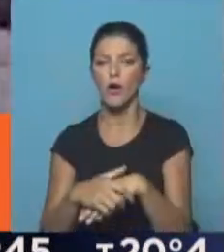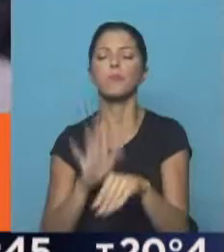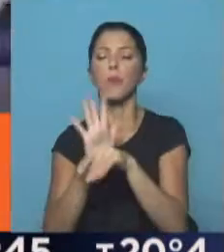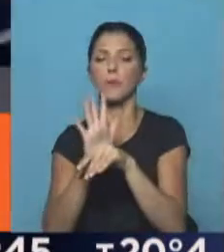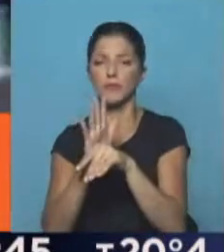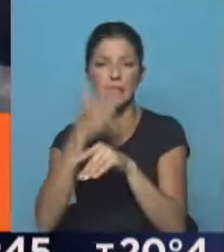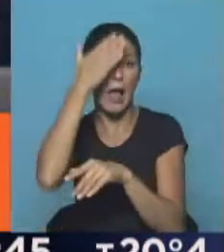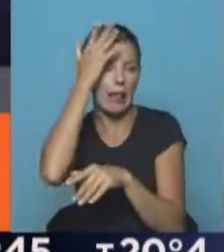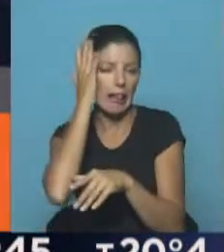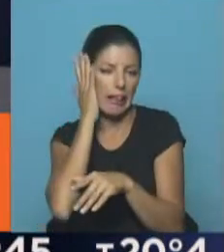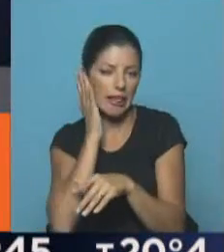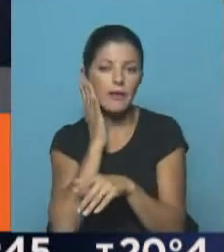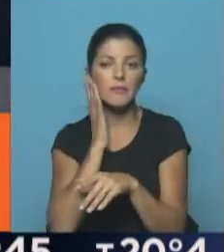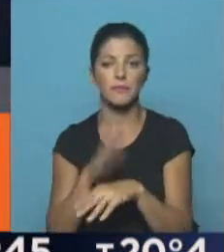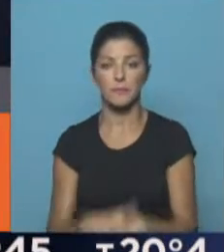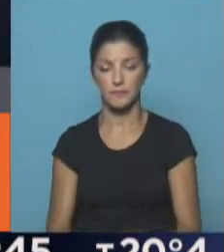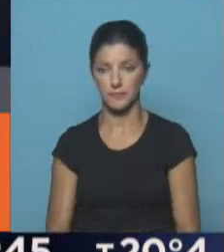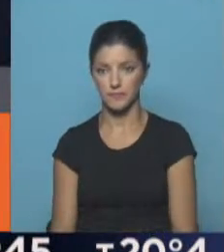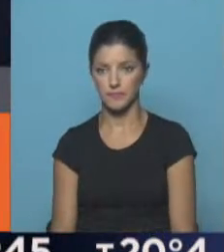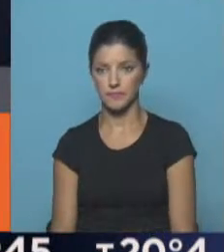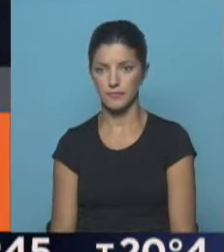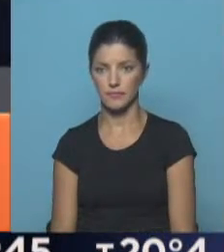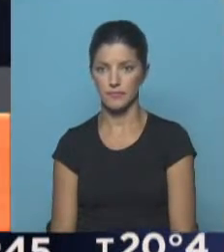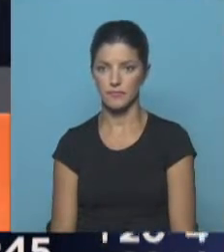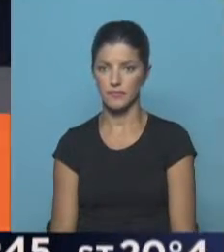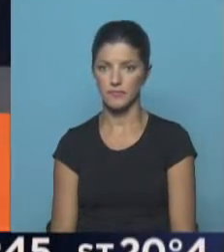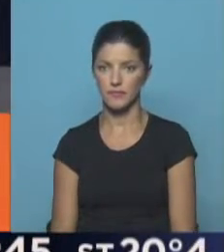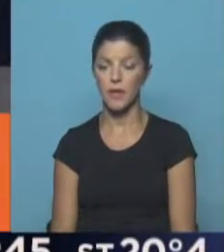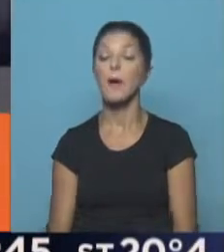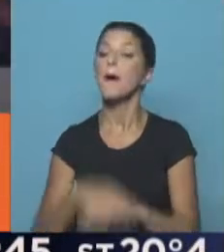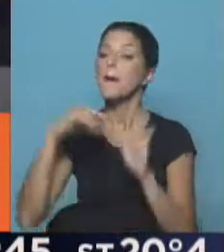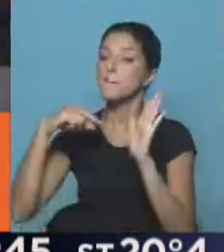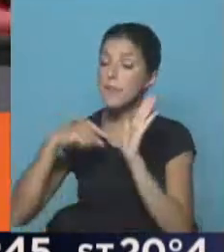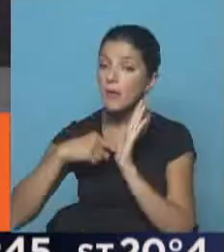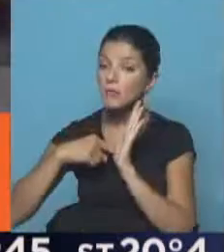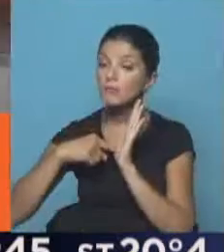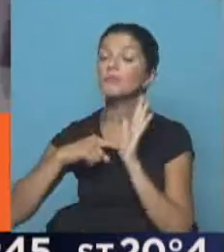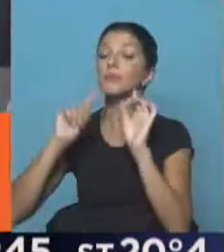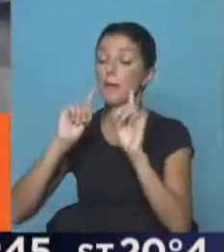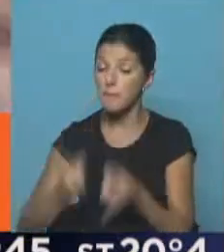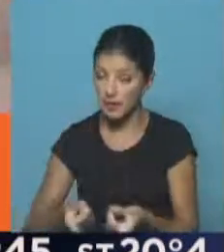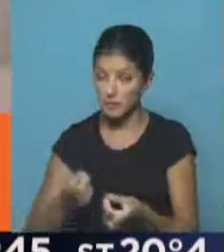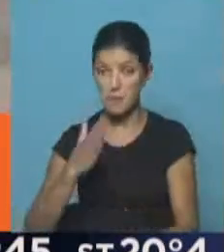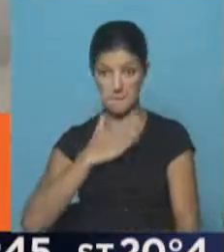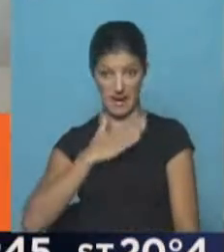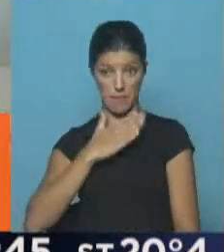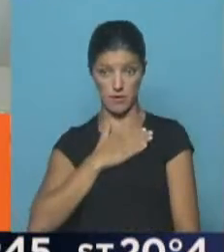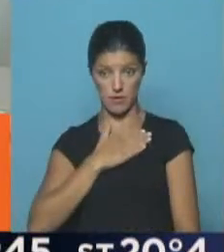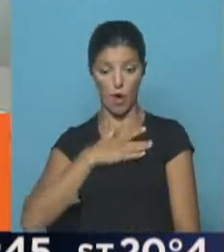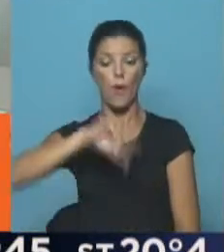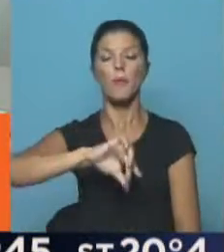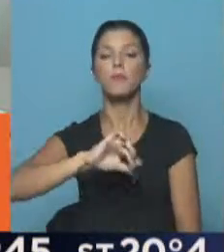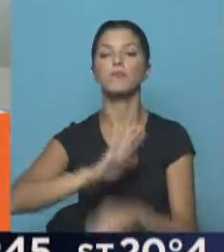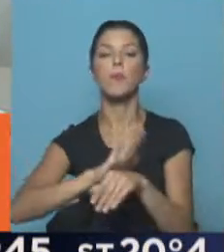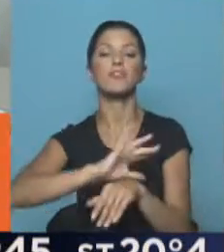casi platinada que tienen en la cabeza, pero a su vez, digamos, triunfa, a mi entender, la línea